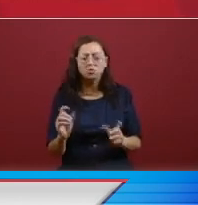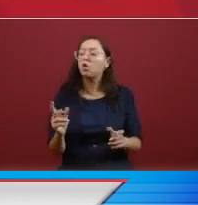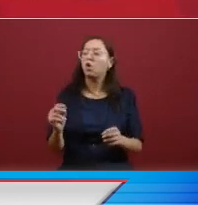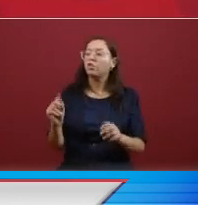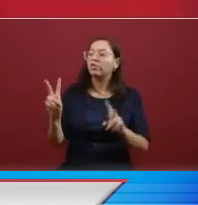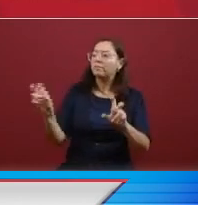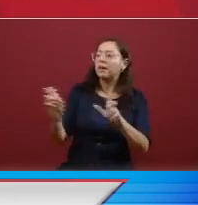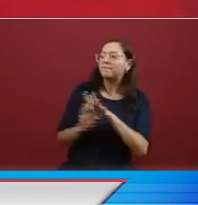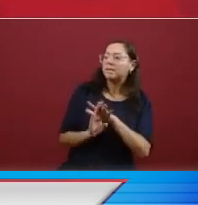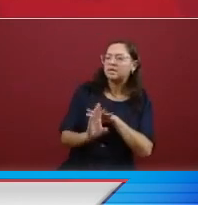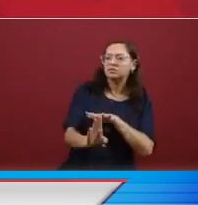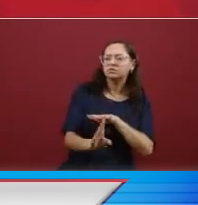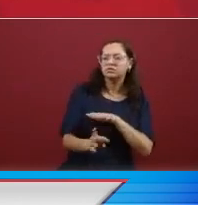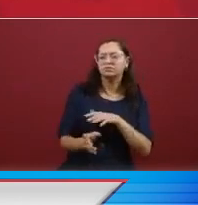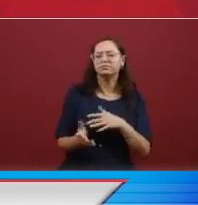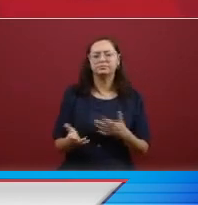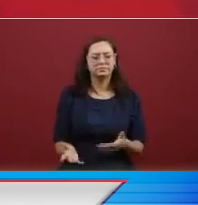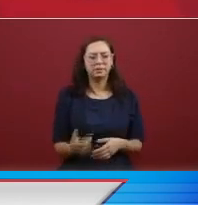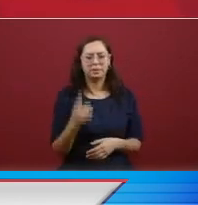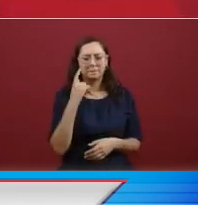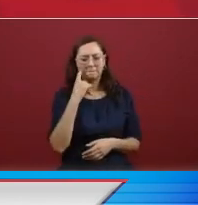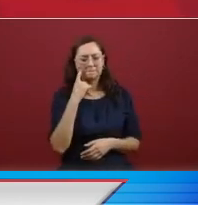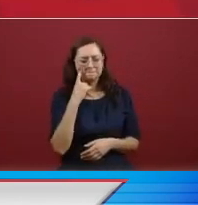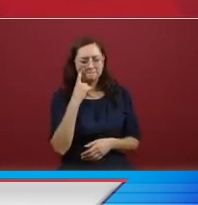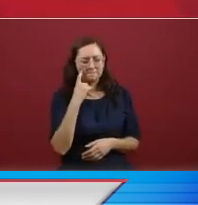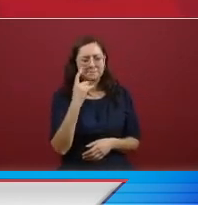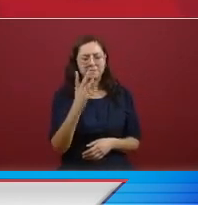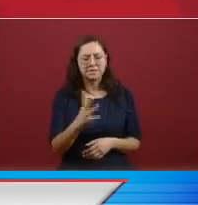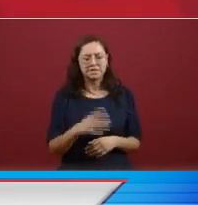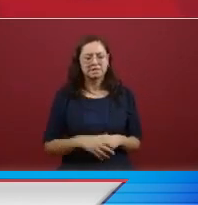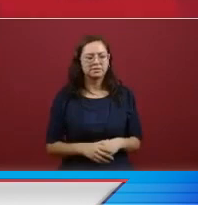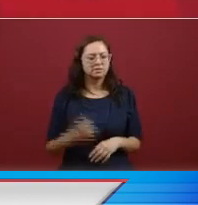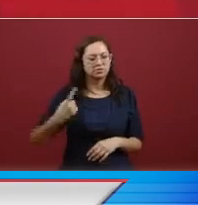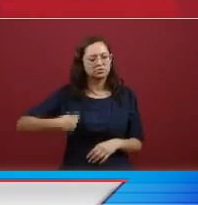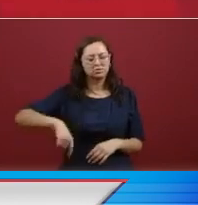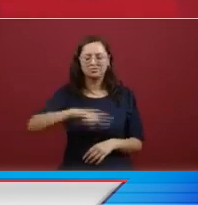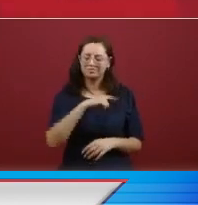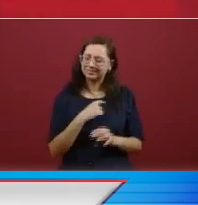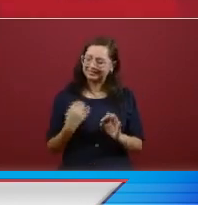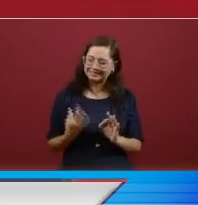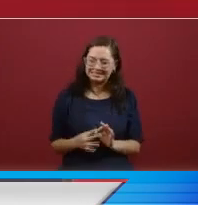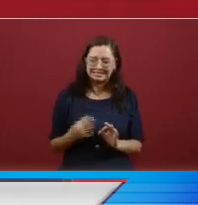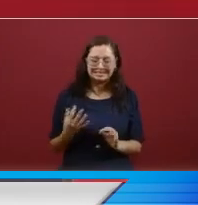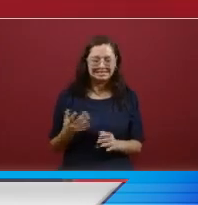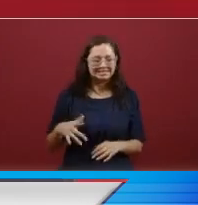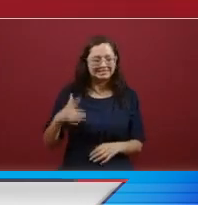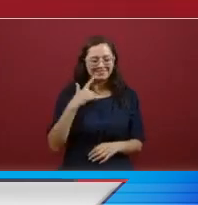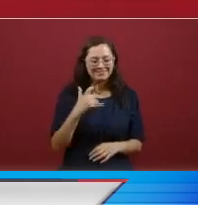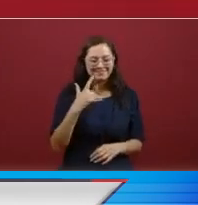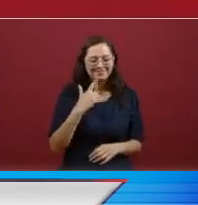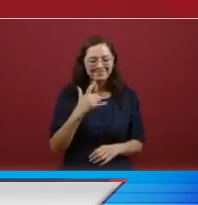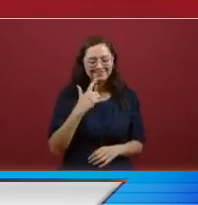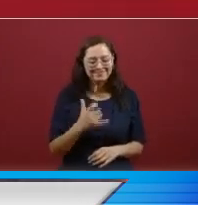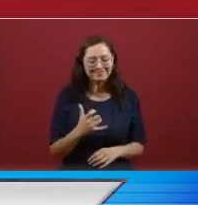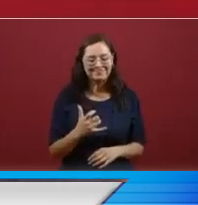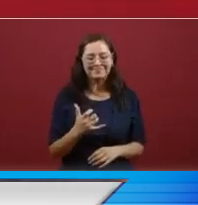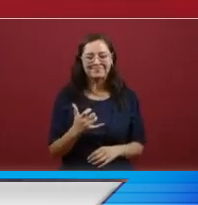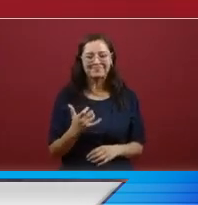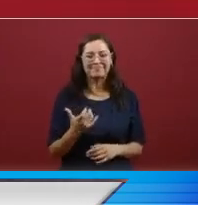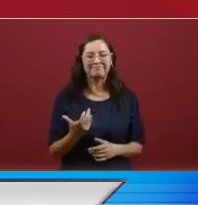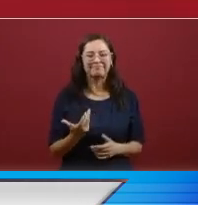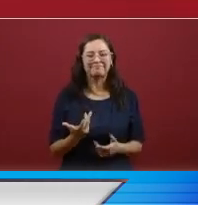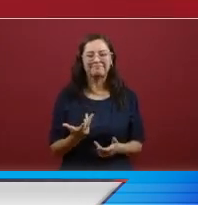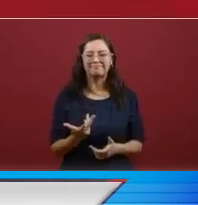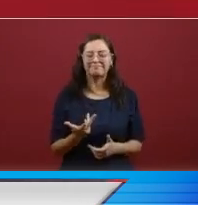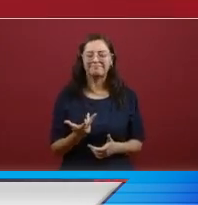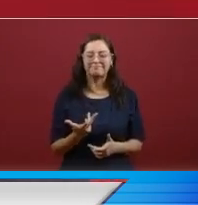fenómeno migratorio, de modo que cualquier otra medida que no sea dar oportunidades de trabajo a la gente en sus lugares de origen no son significativas. Al